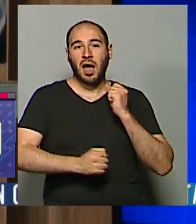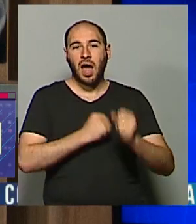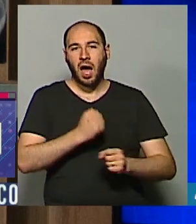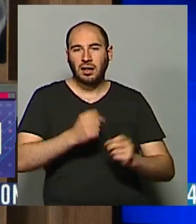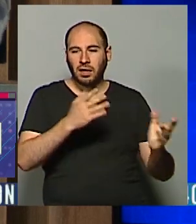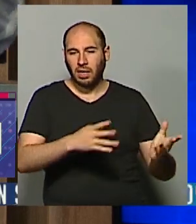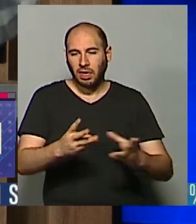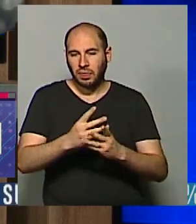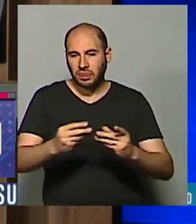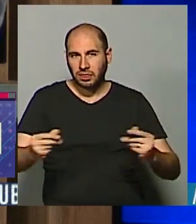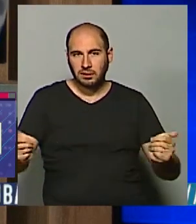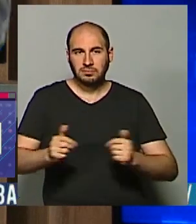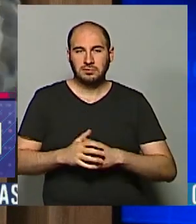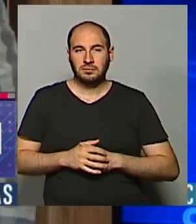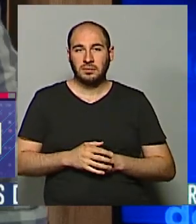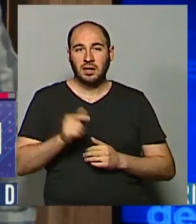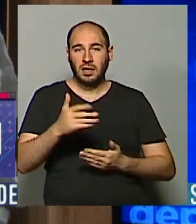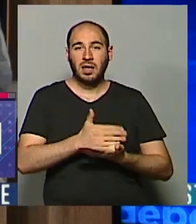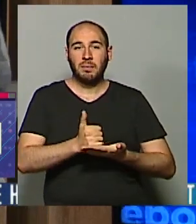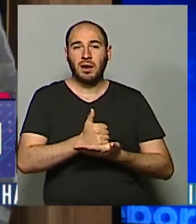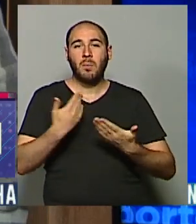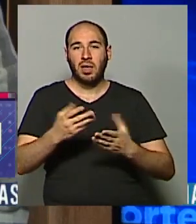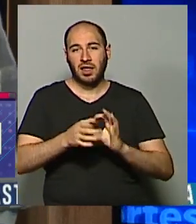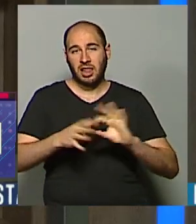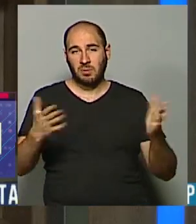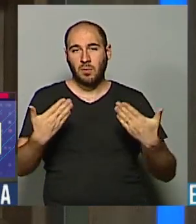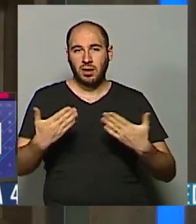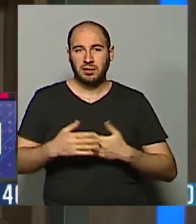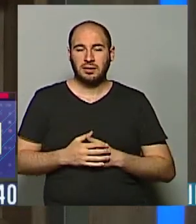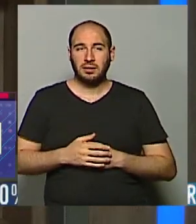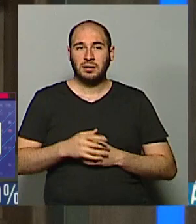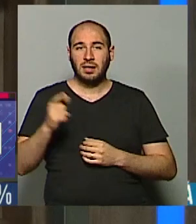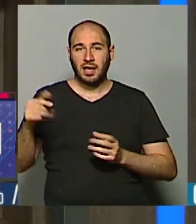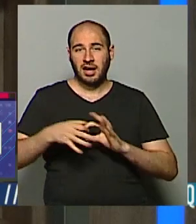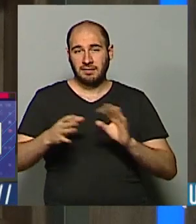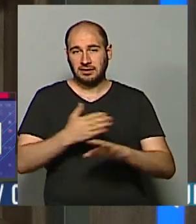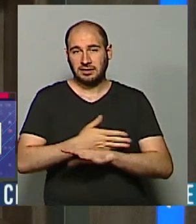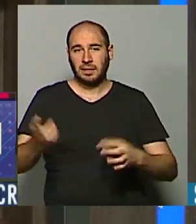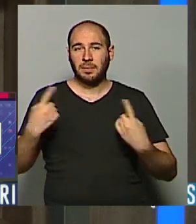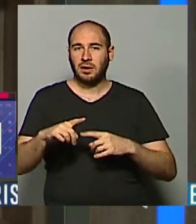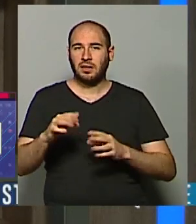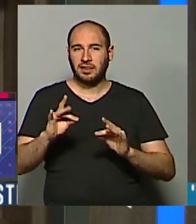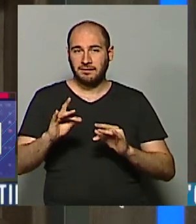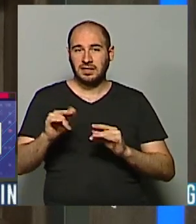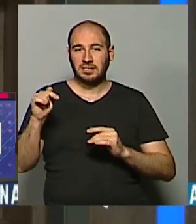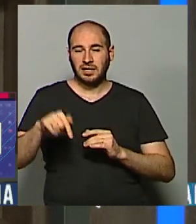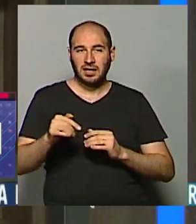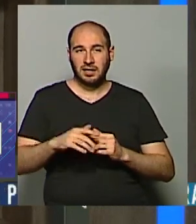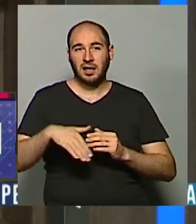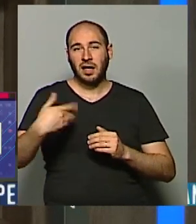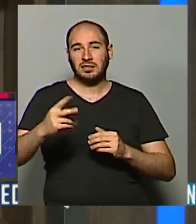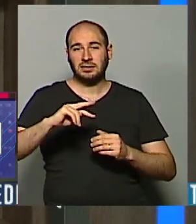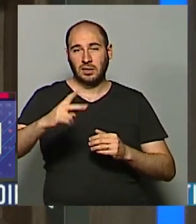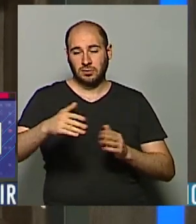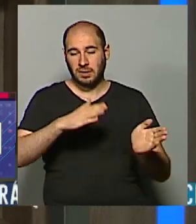agote la instancia, él puede esperar en libertad. Pero en este caso continúa en libertad, pero se complicaría su procesamiento de cara a esta